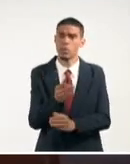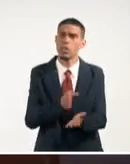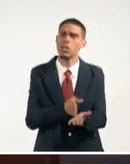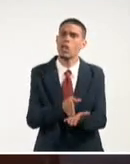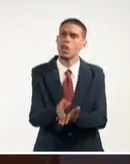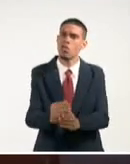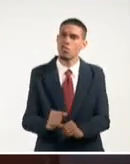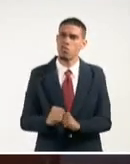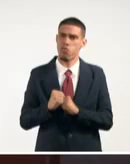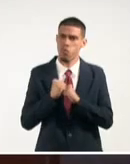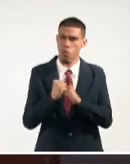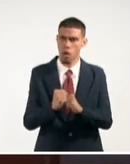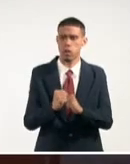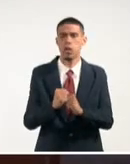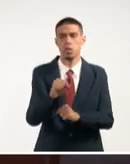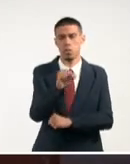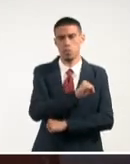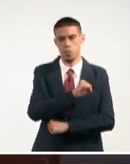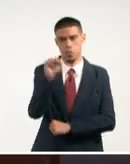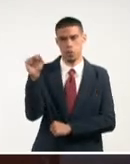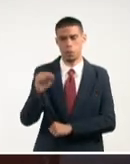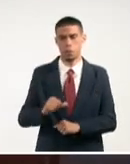resistir y vencer.